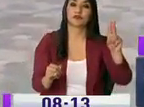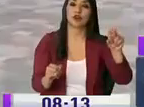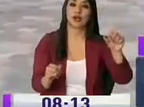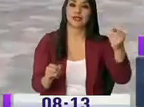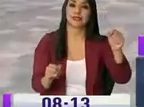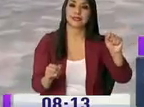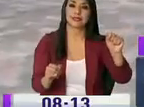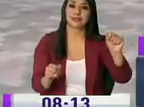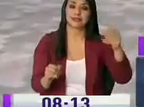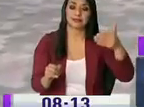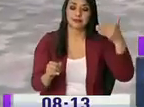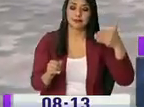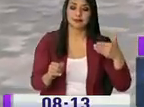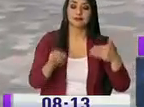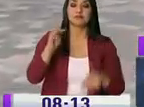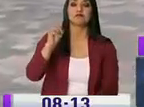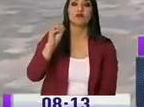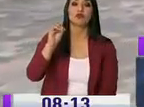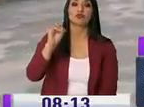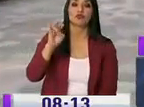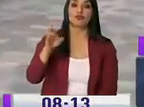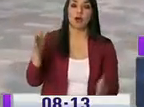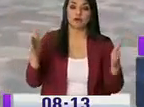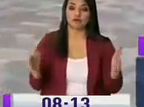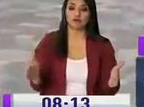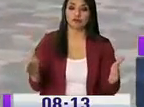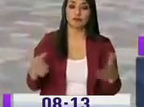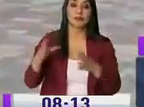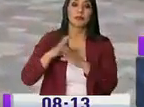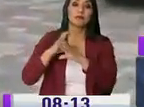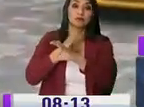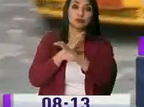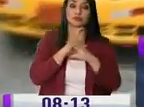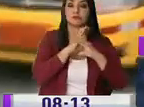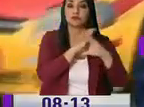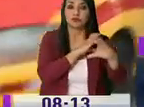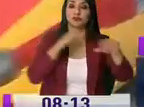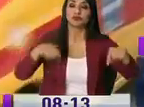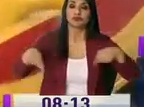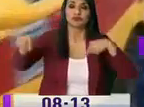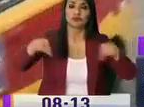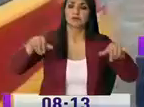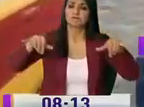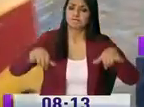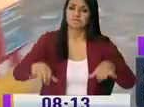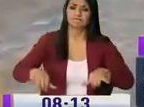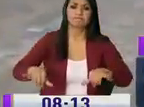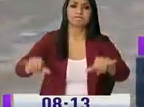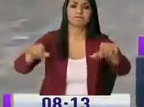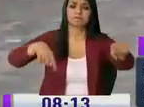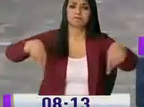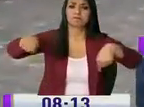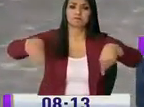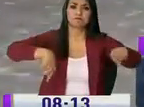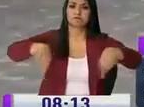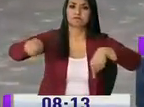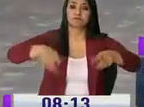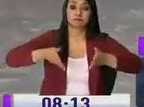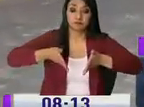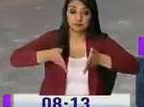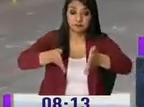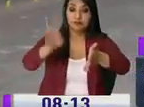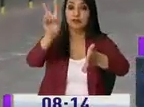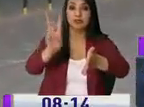y Montúfar. Con esto, pues, el transporte público también se mantendrá en estas calles aledañas, no podrá circular por la